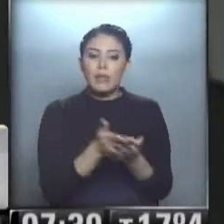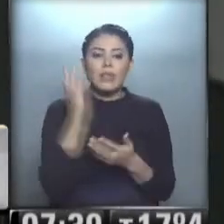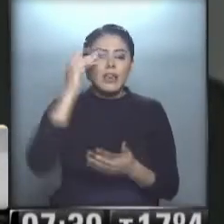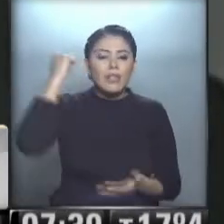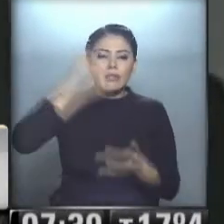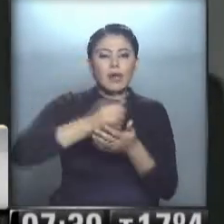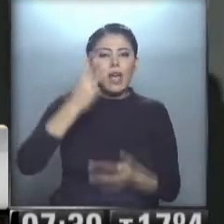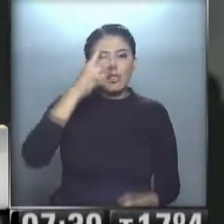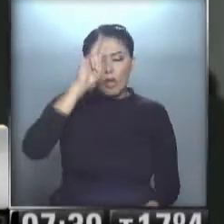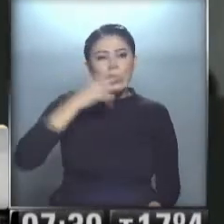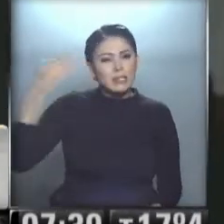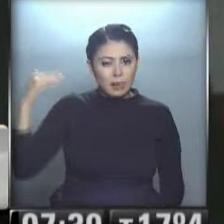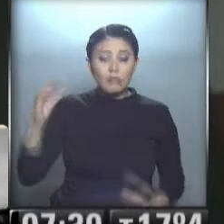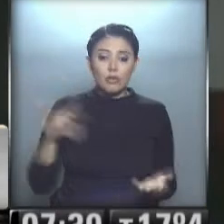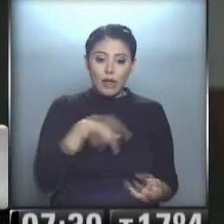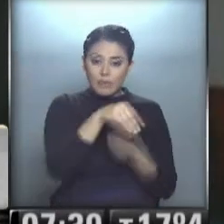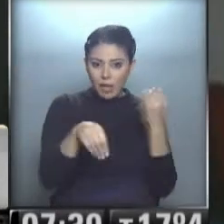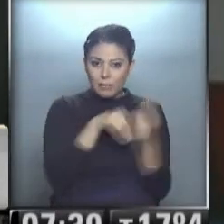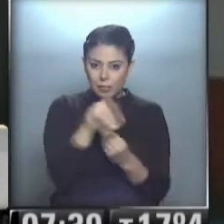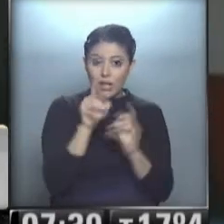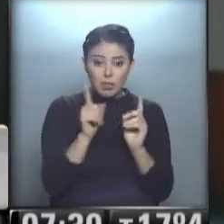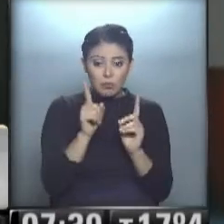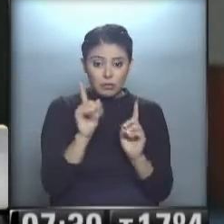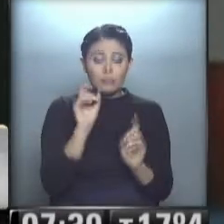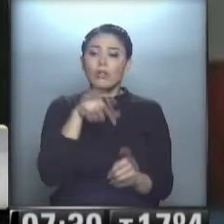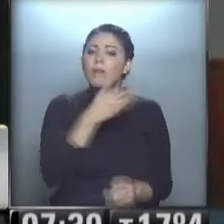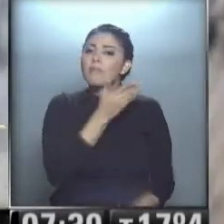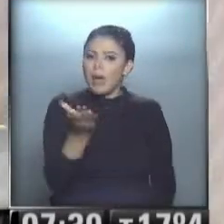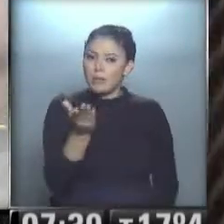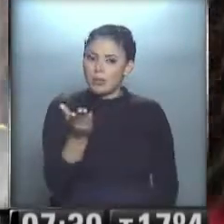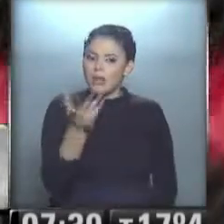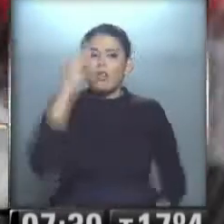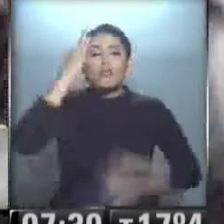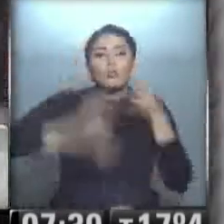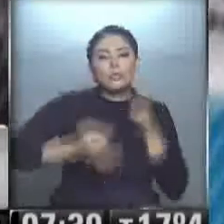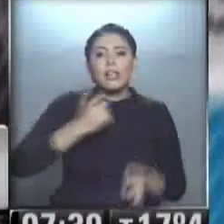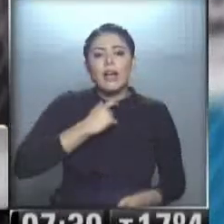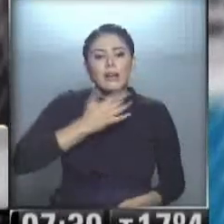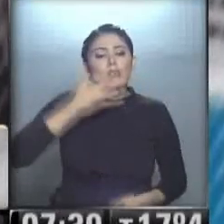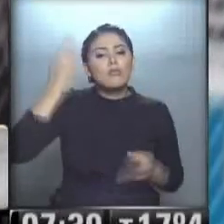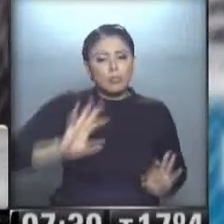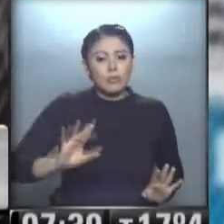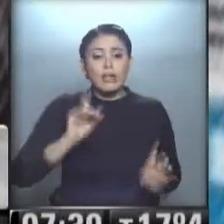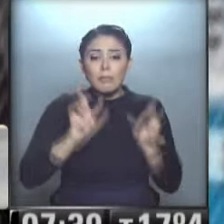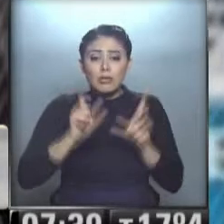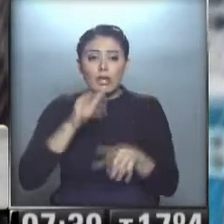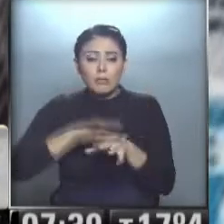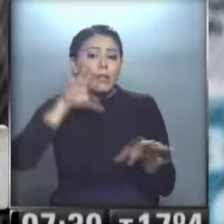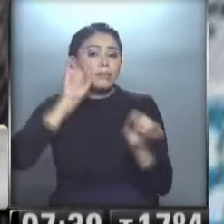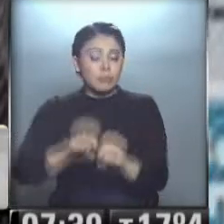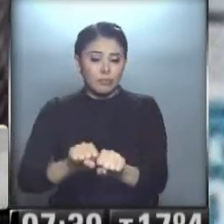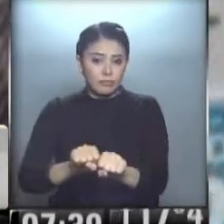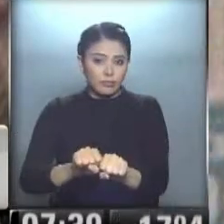hace dos meses y es por eso que familiares del mismo han reclamado nuevamente justicia y que se concretan estas detenciones los veteranos